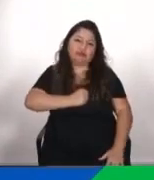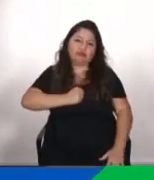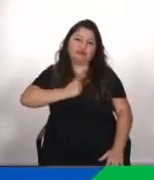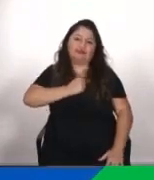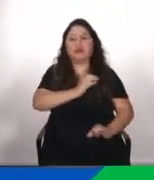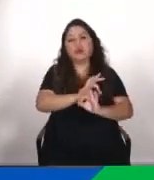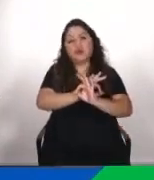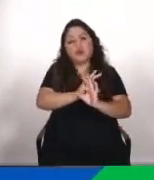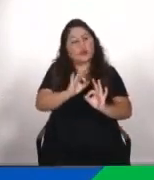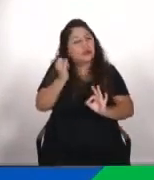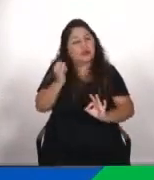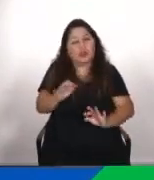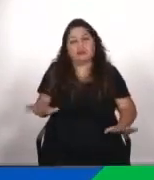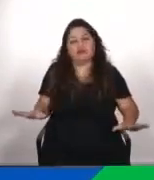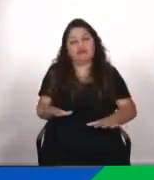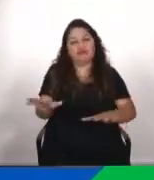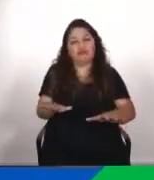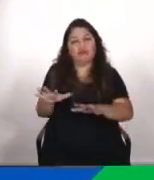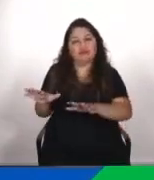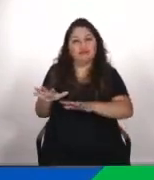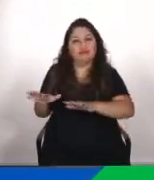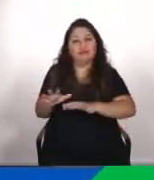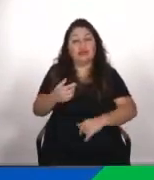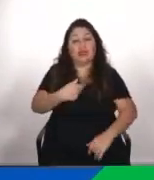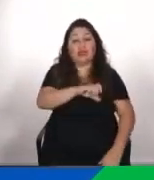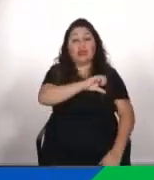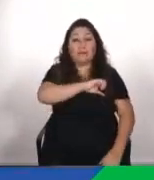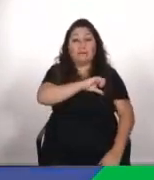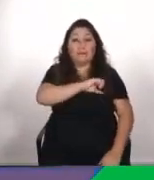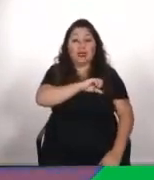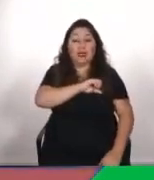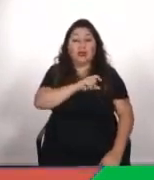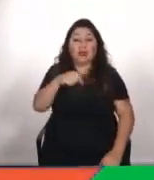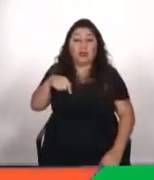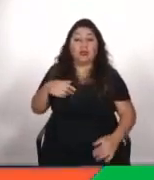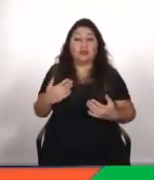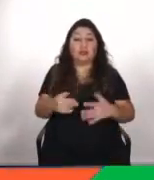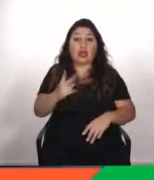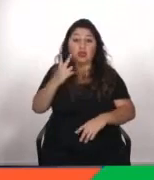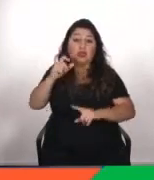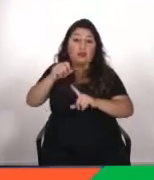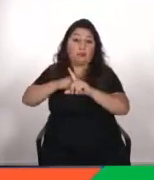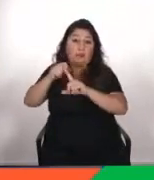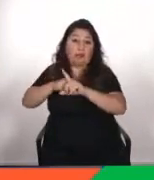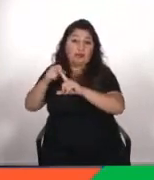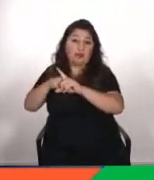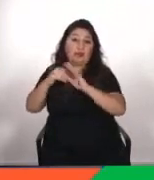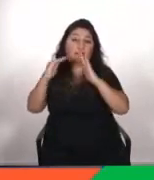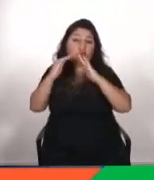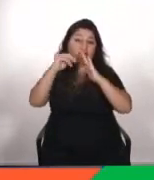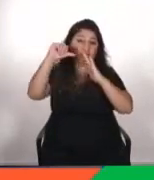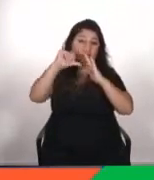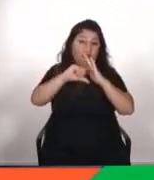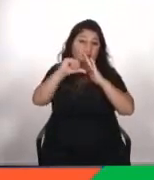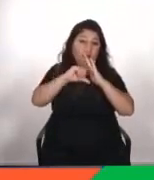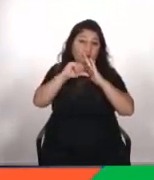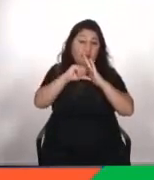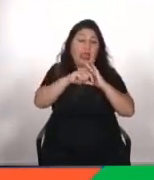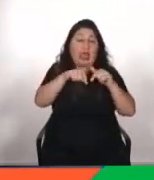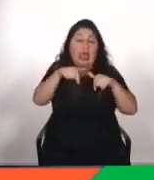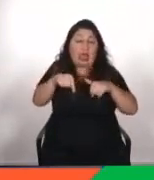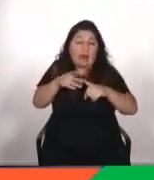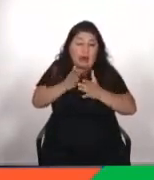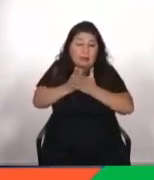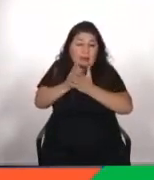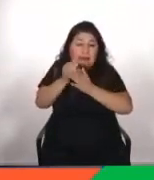siempre tengo que hacer. Aquí en España acabamos de cumplir 2 meses de confinamiento total, ¿no? Ahora recién se empieza a abrir un